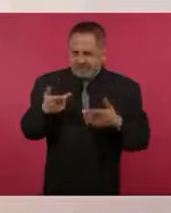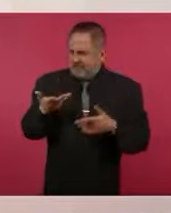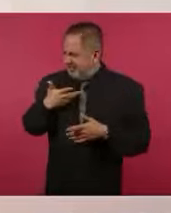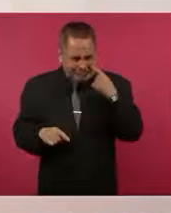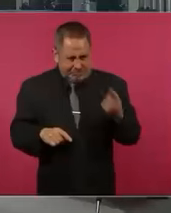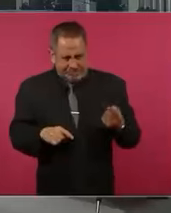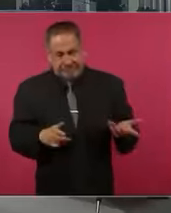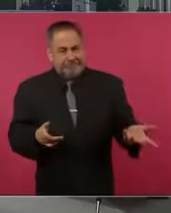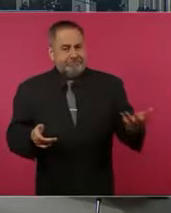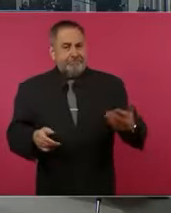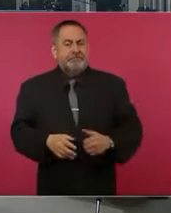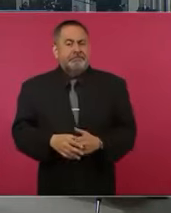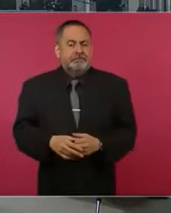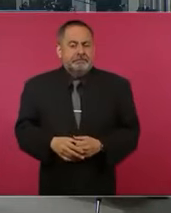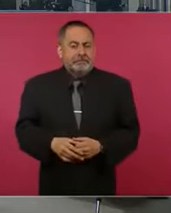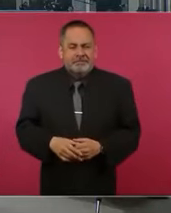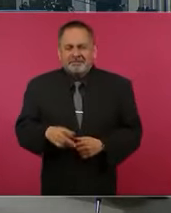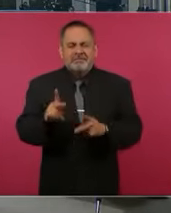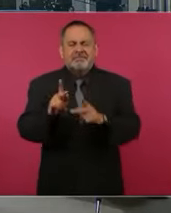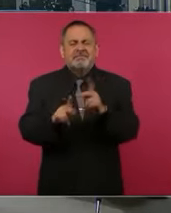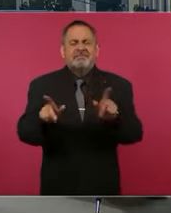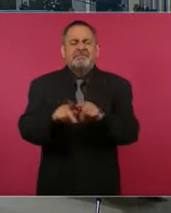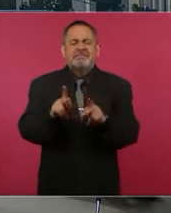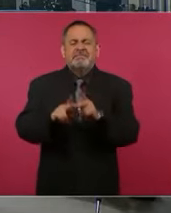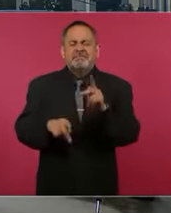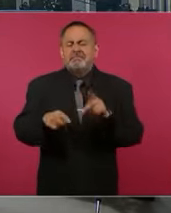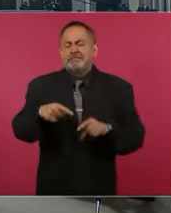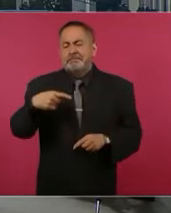ahí? Un fragmento en donde dice